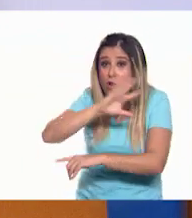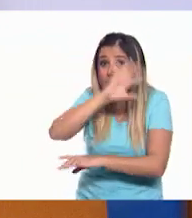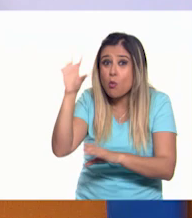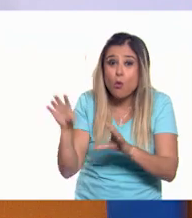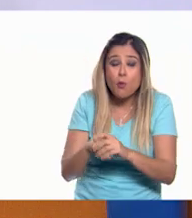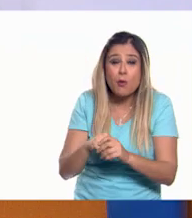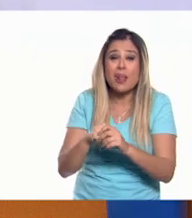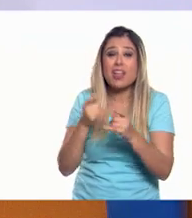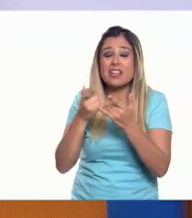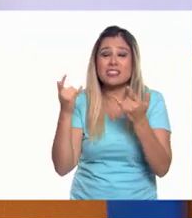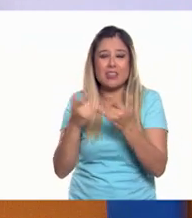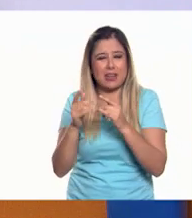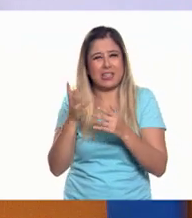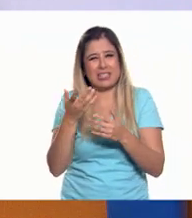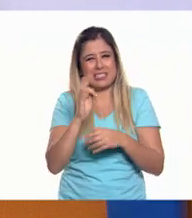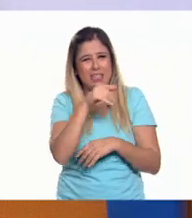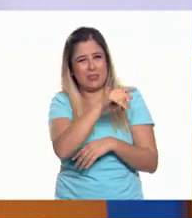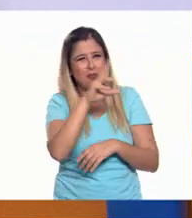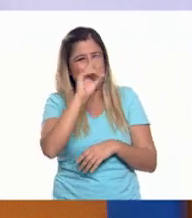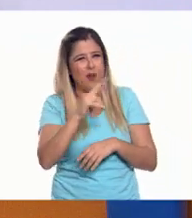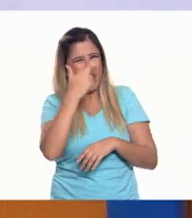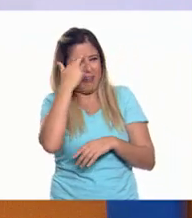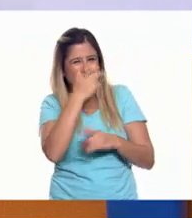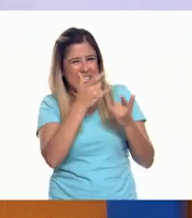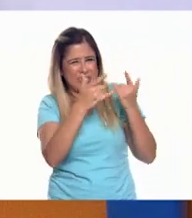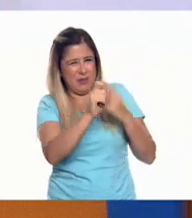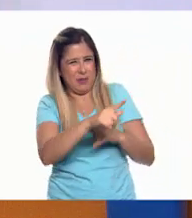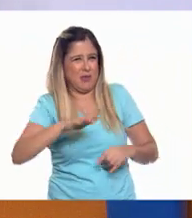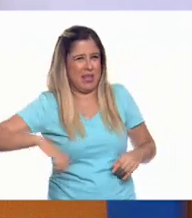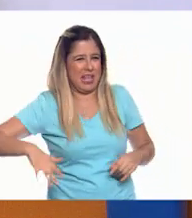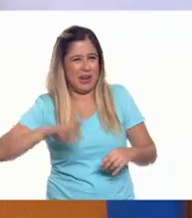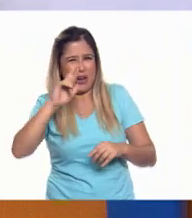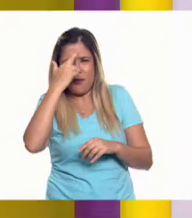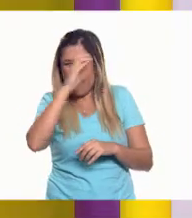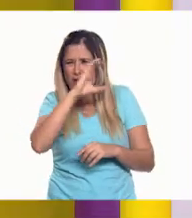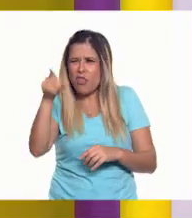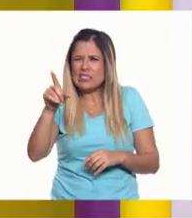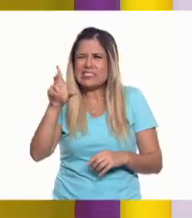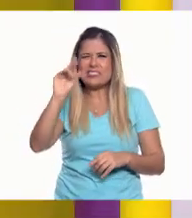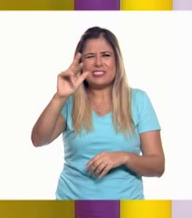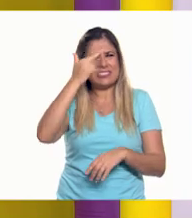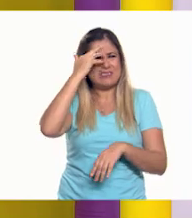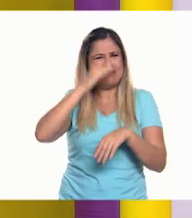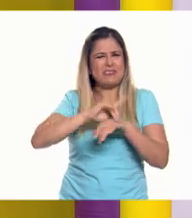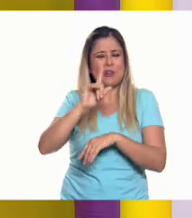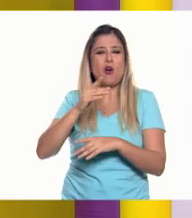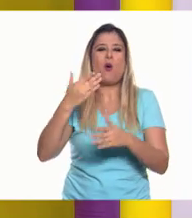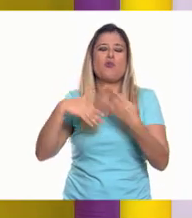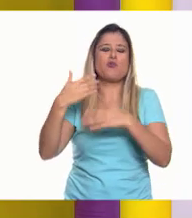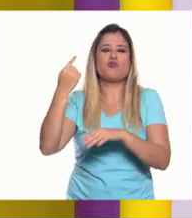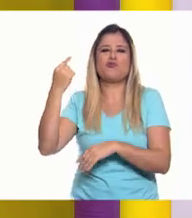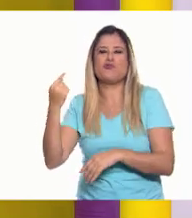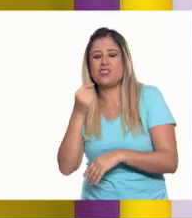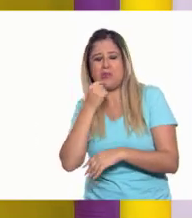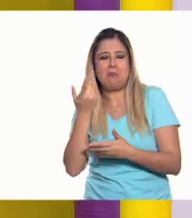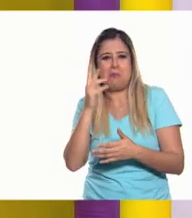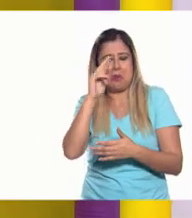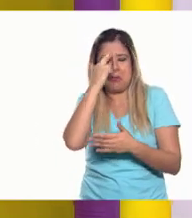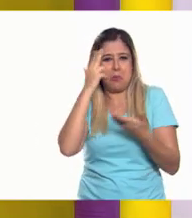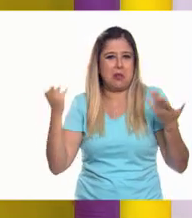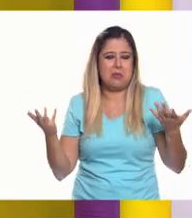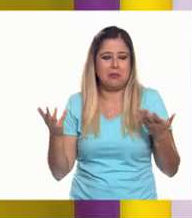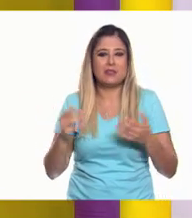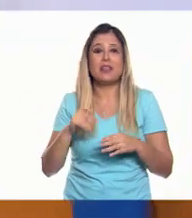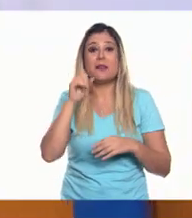a ti de pronto no recordabas bien cómo tenías esa fotografía, o por ejemplo, como dijimos, cuando somos más pequeños. A ver, te tengo una pregunta, Eric. Dime, y ustedes dime. En